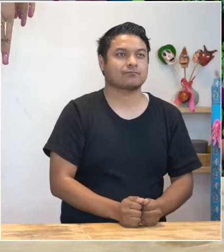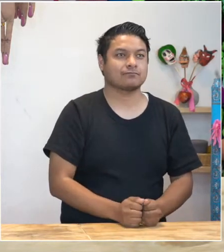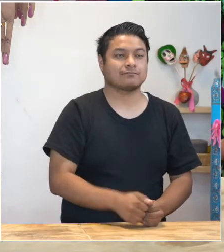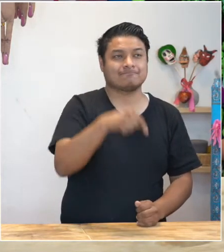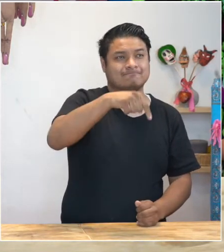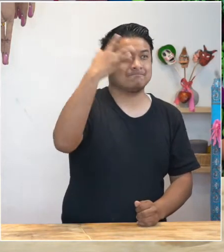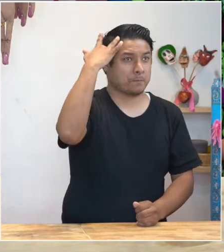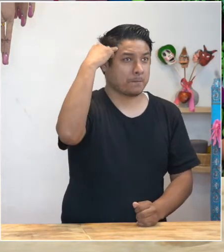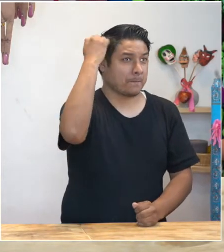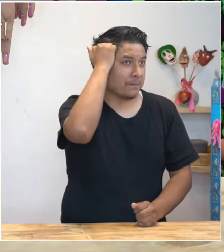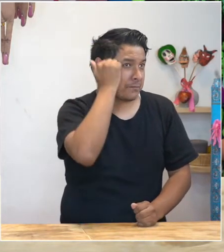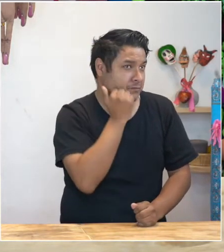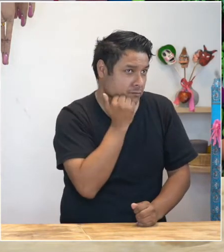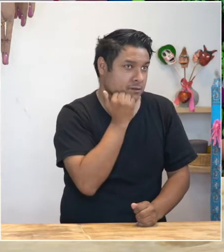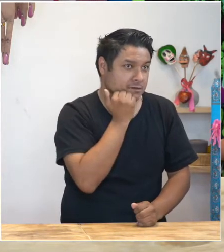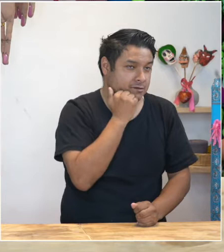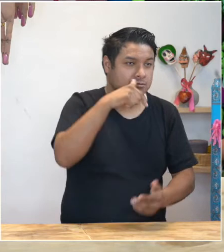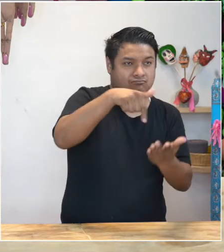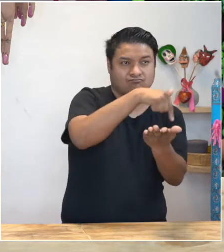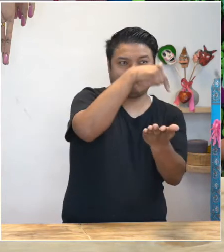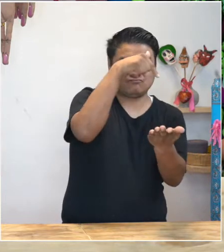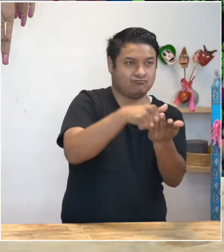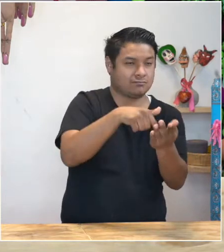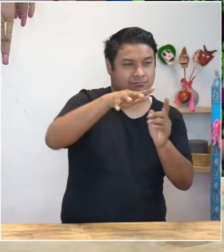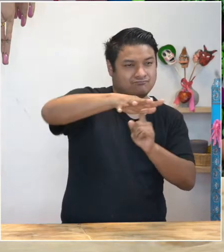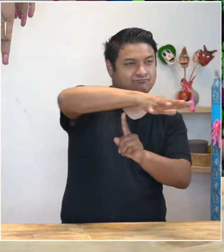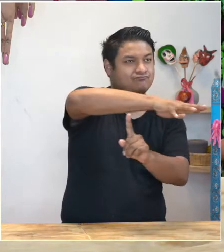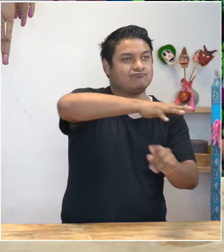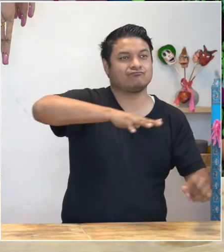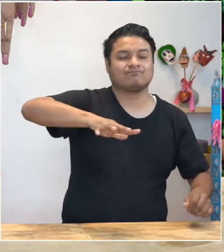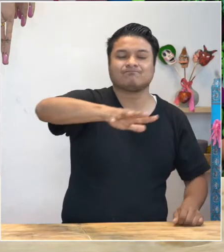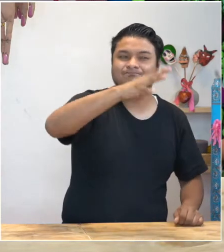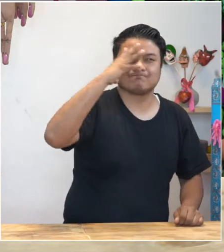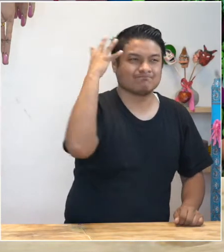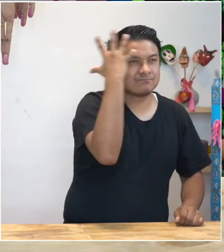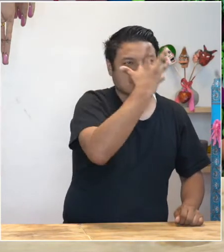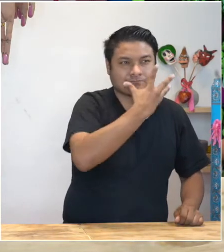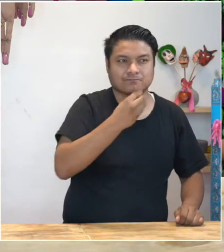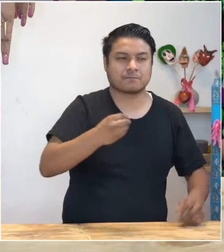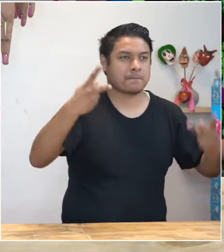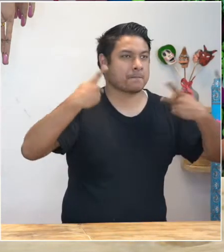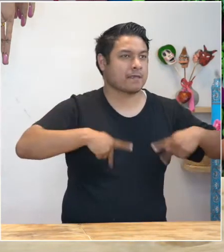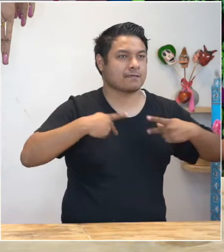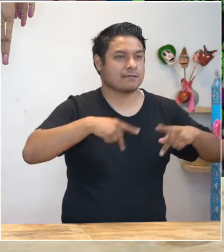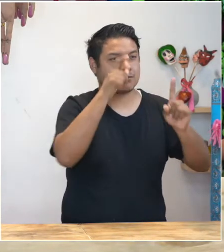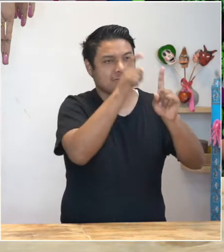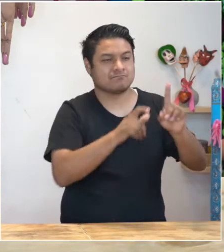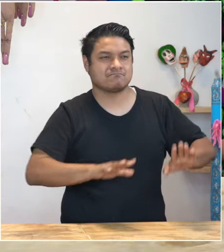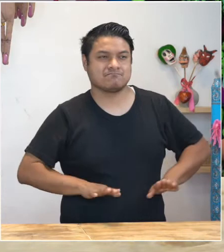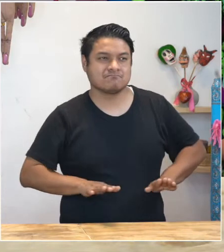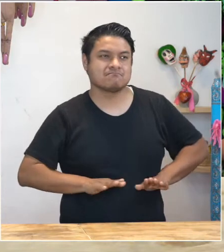aprendiendo. Veo a gente cada día que aprende un nuevo idioma, que aprende inglés, francés, italiano, por